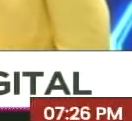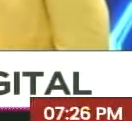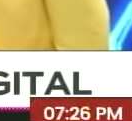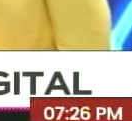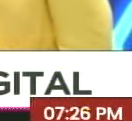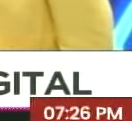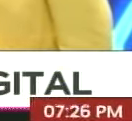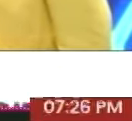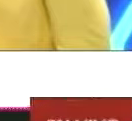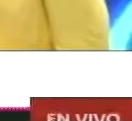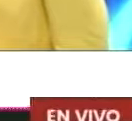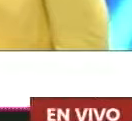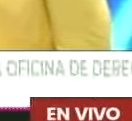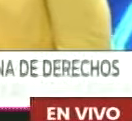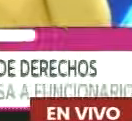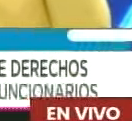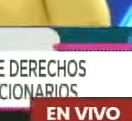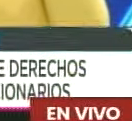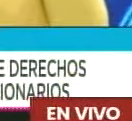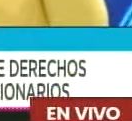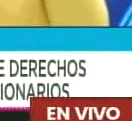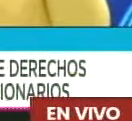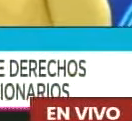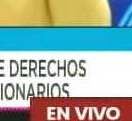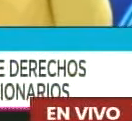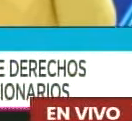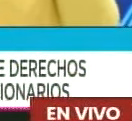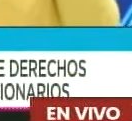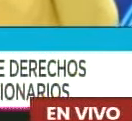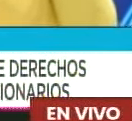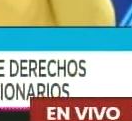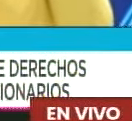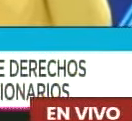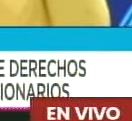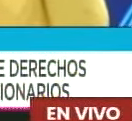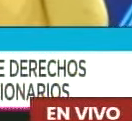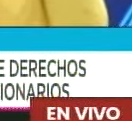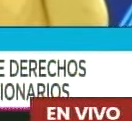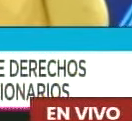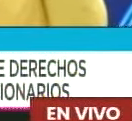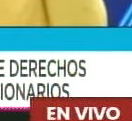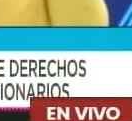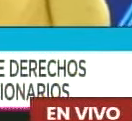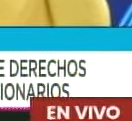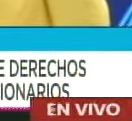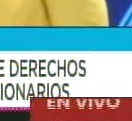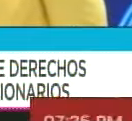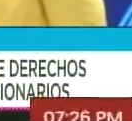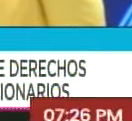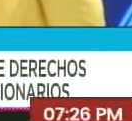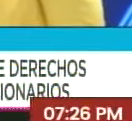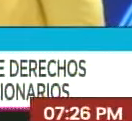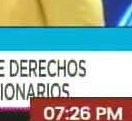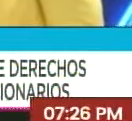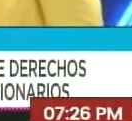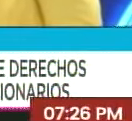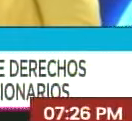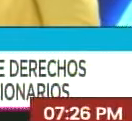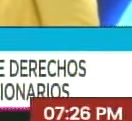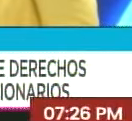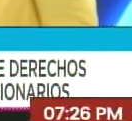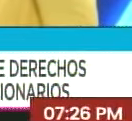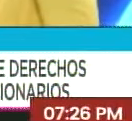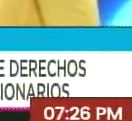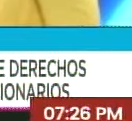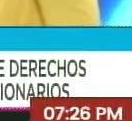de acá del país. Y entre las cosas y el comunicado que leyó el canciller dice, hasta tanto rectifiquen ante la